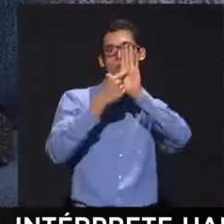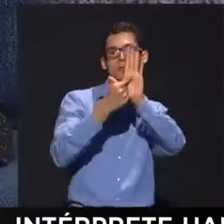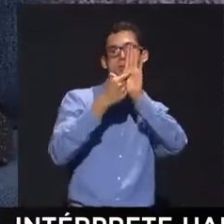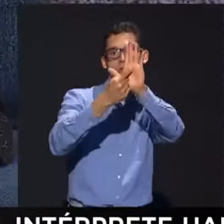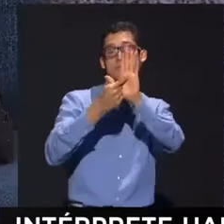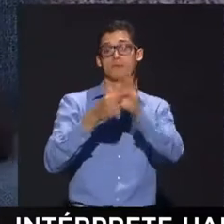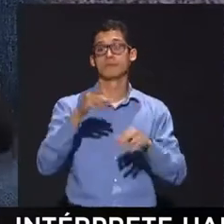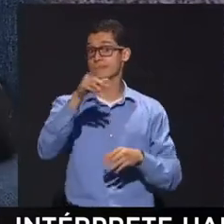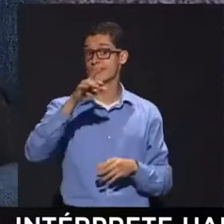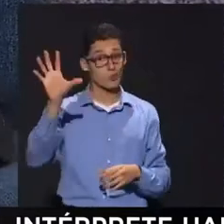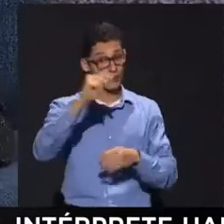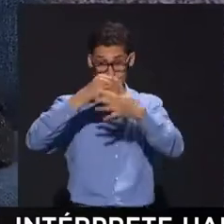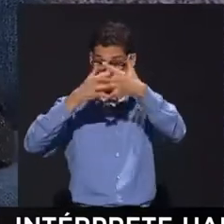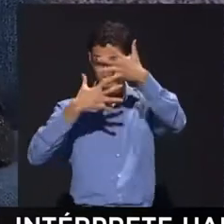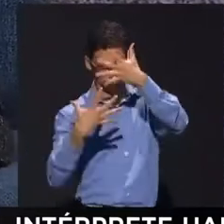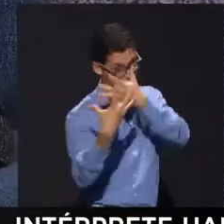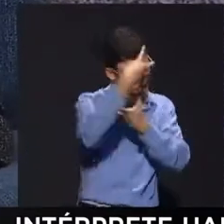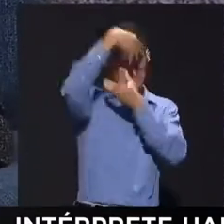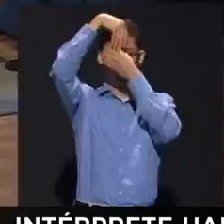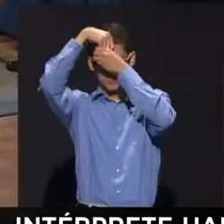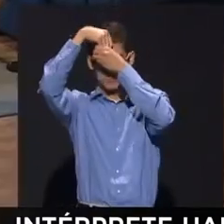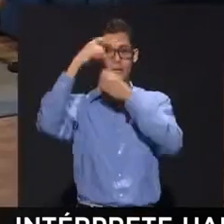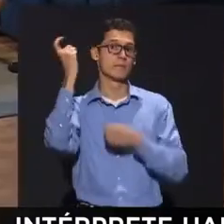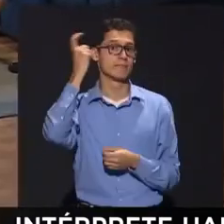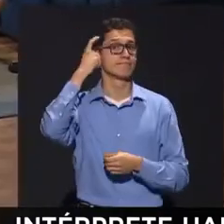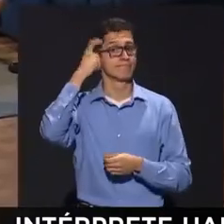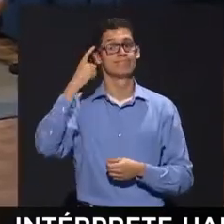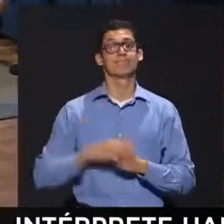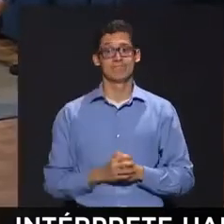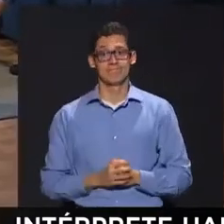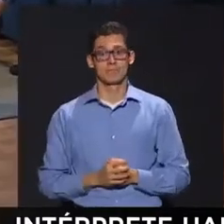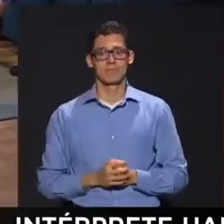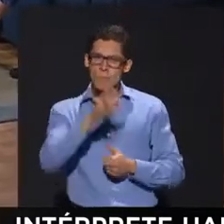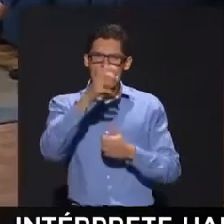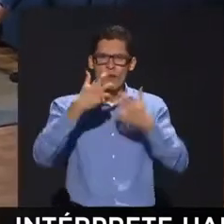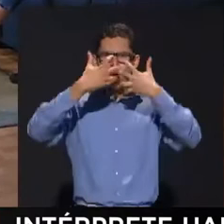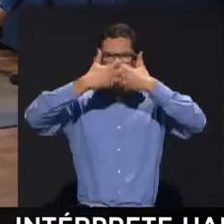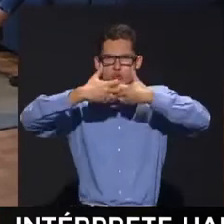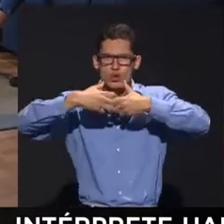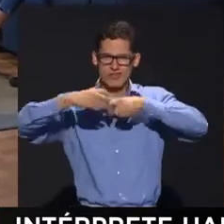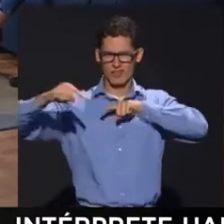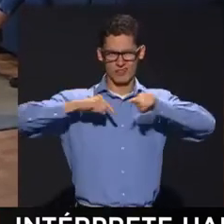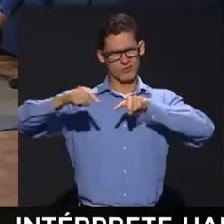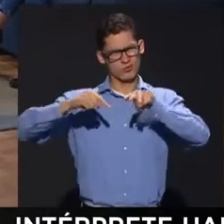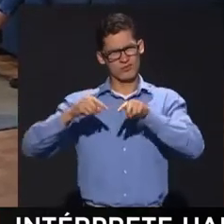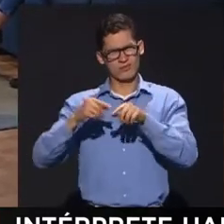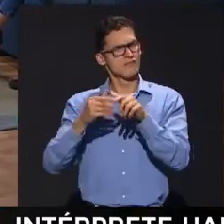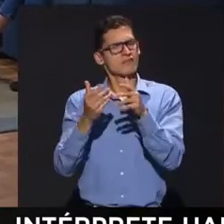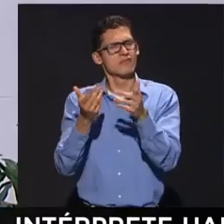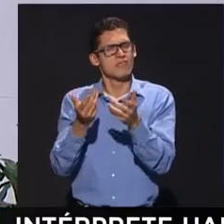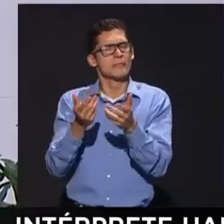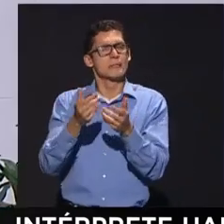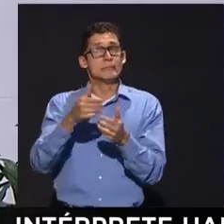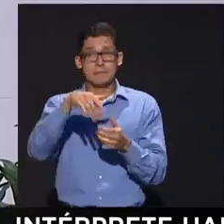poder tener este desarrollo de la inteligencia. Bueno, estas funciones ejecutivas que mencionas tienen demasiada